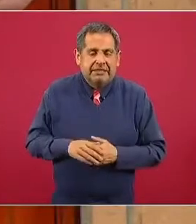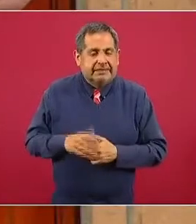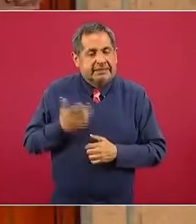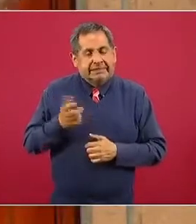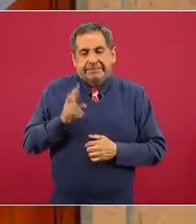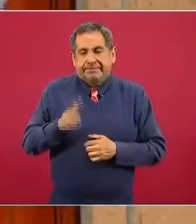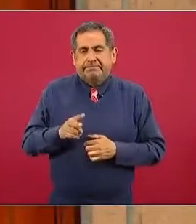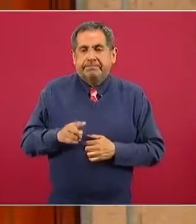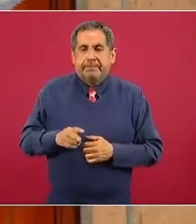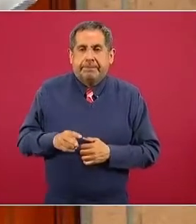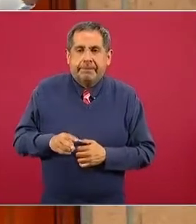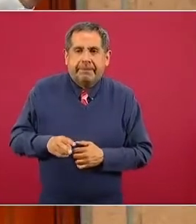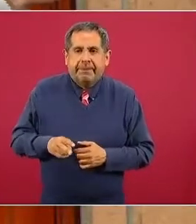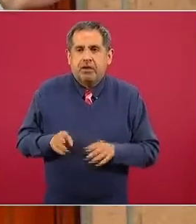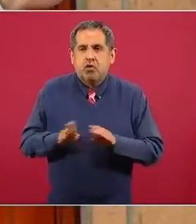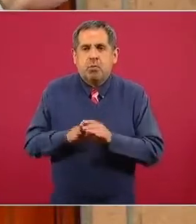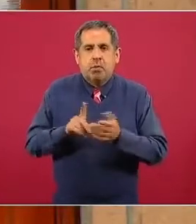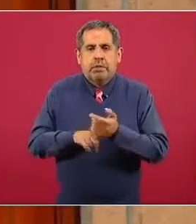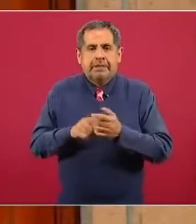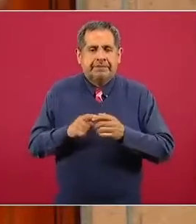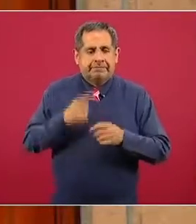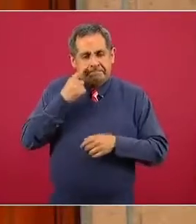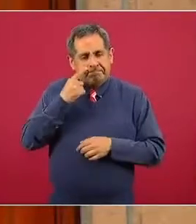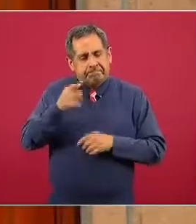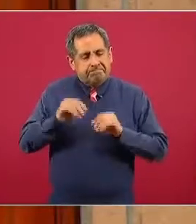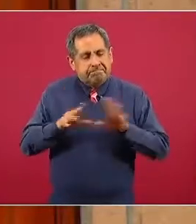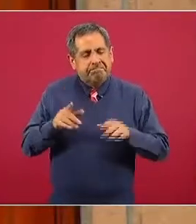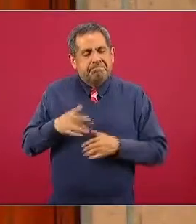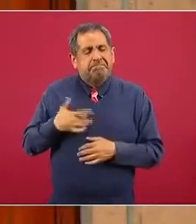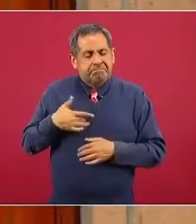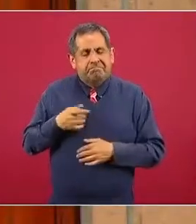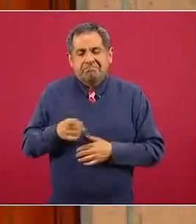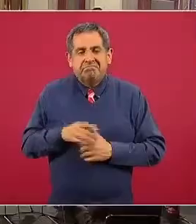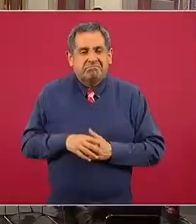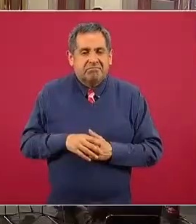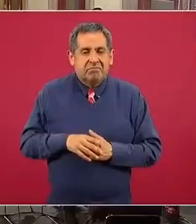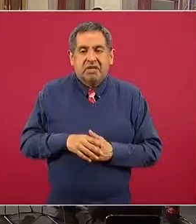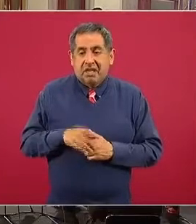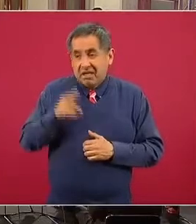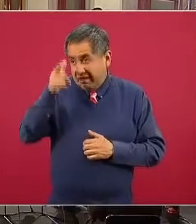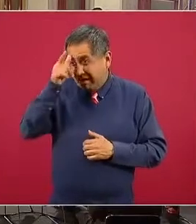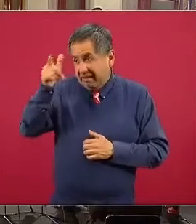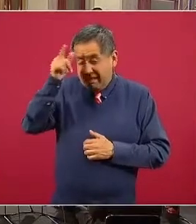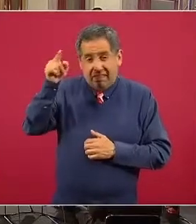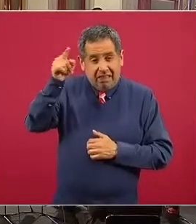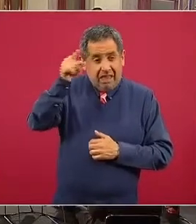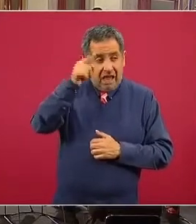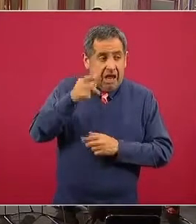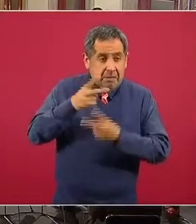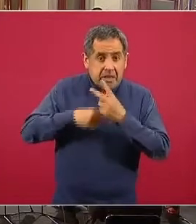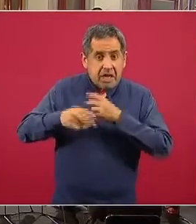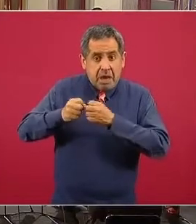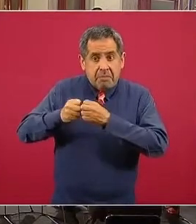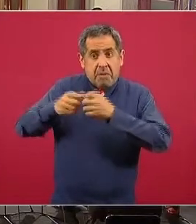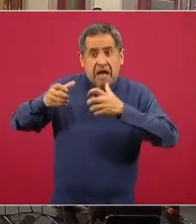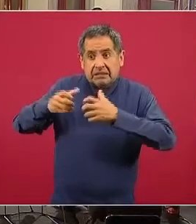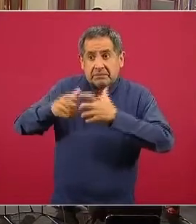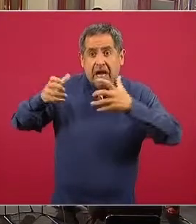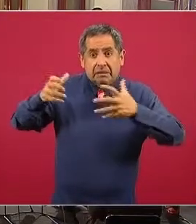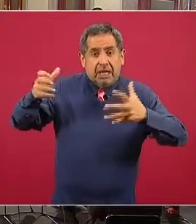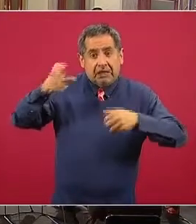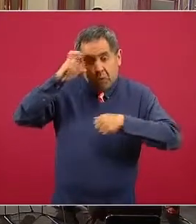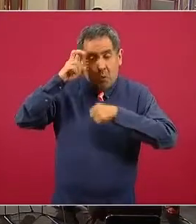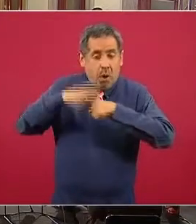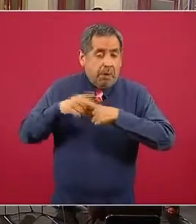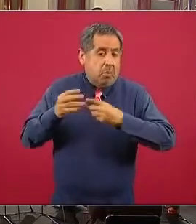ya preveíamos esta situación o la proyectábamos en función de los rebrotes importantes que hemos visto en el continente